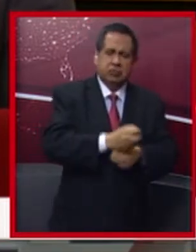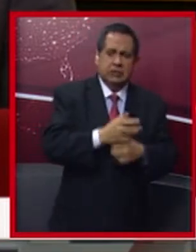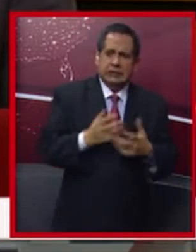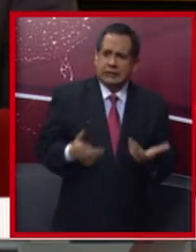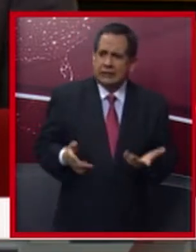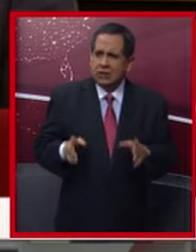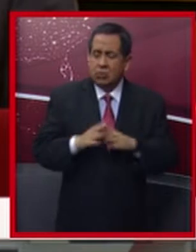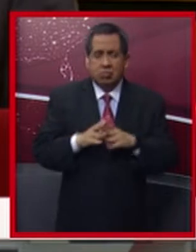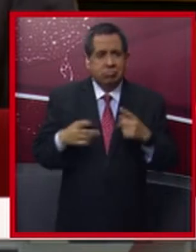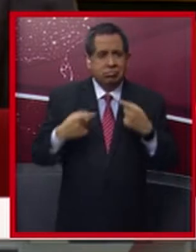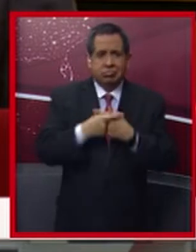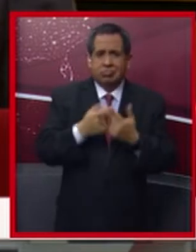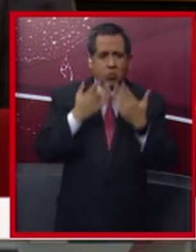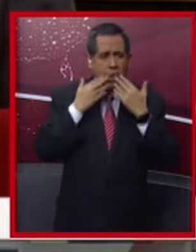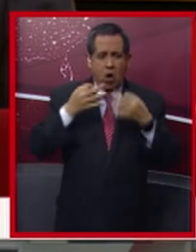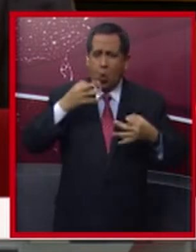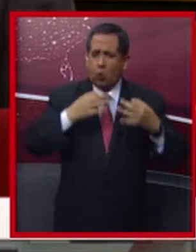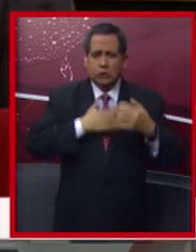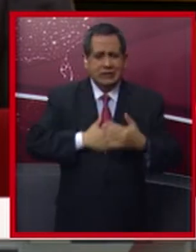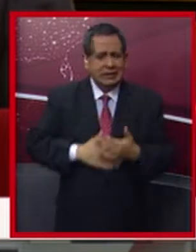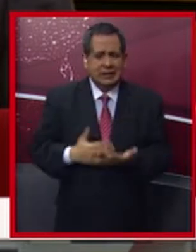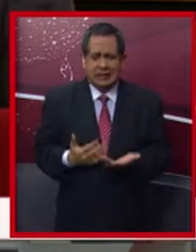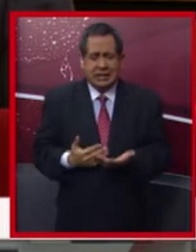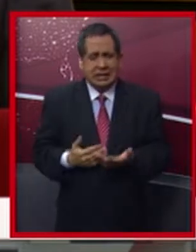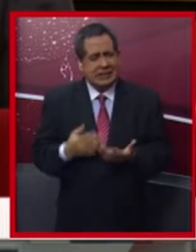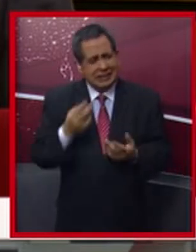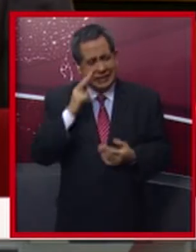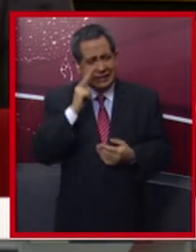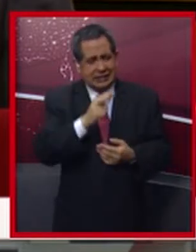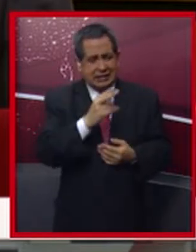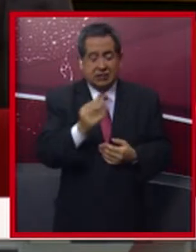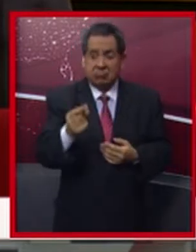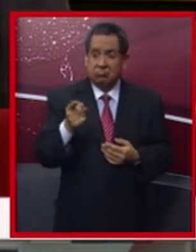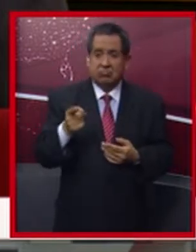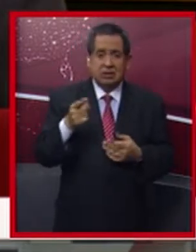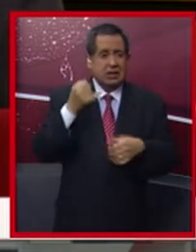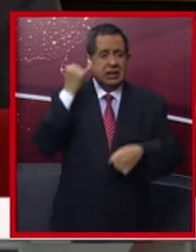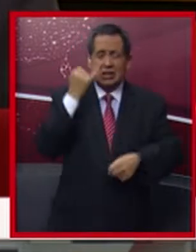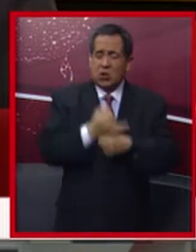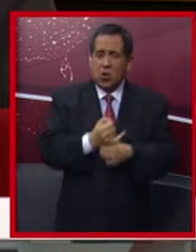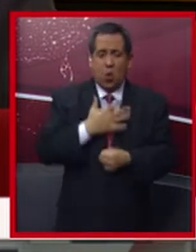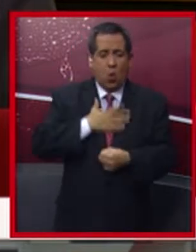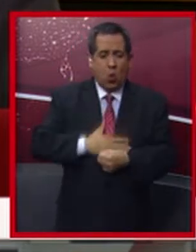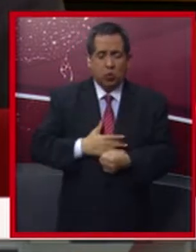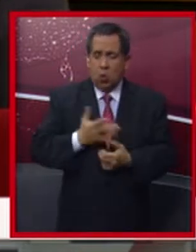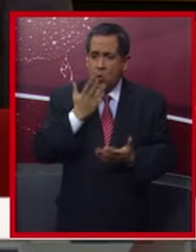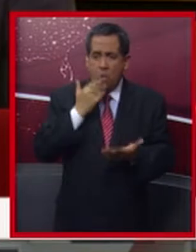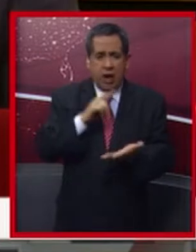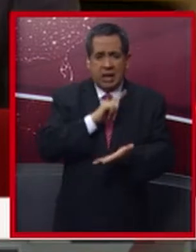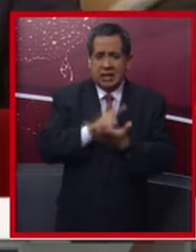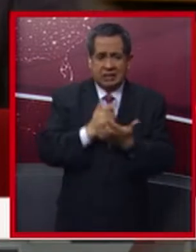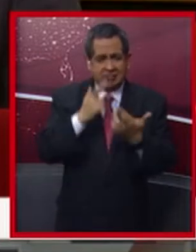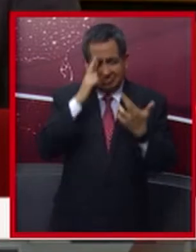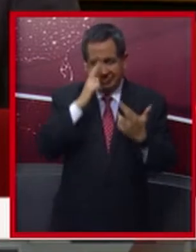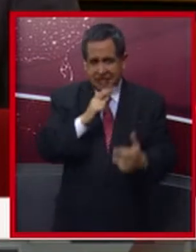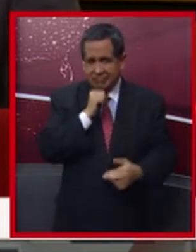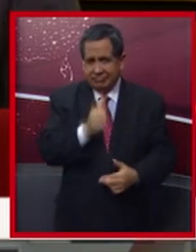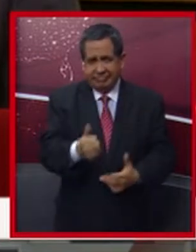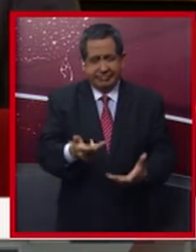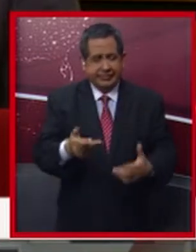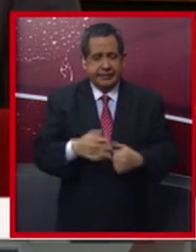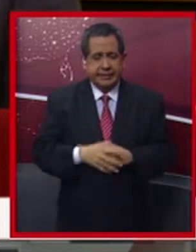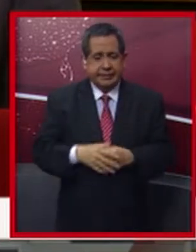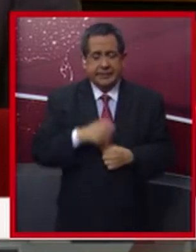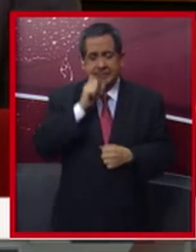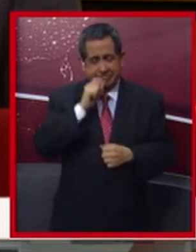injusticia y la ilegalidad, aunque ello implicara incurrir en actos injustos e ilegales. Asimismo,